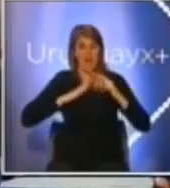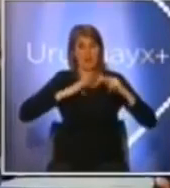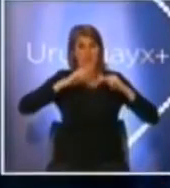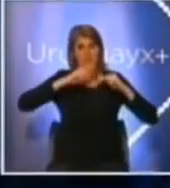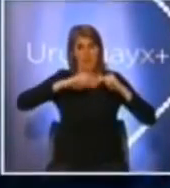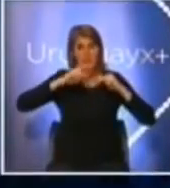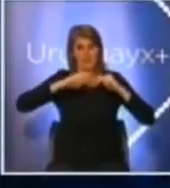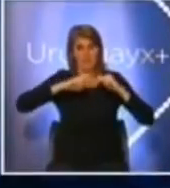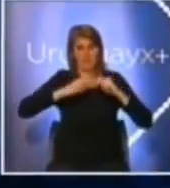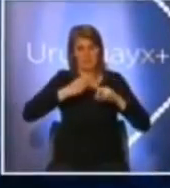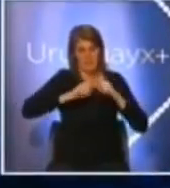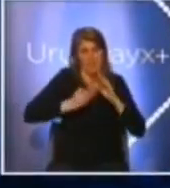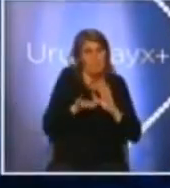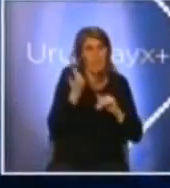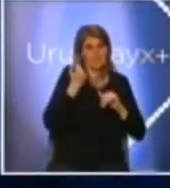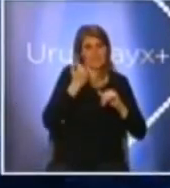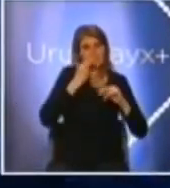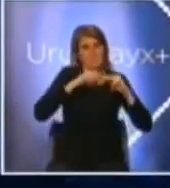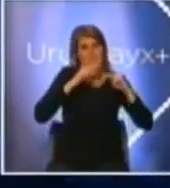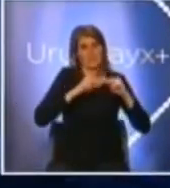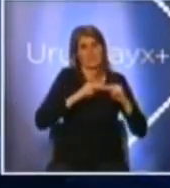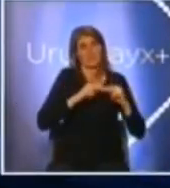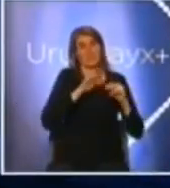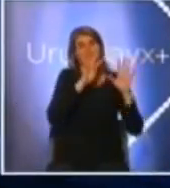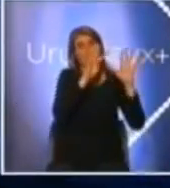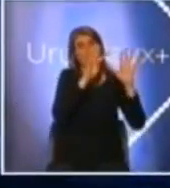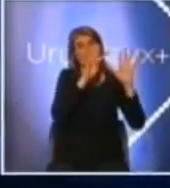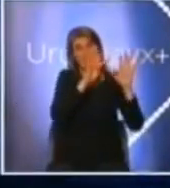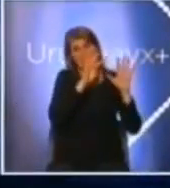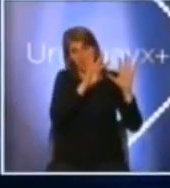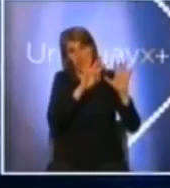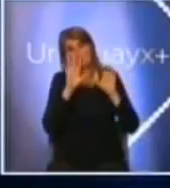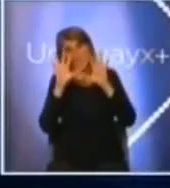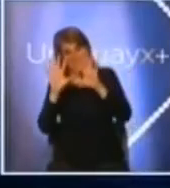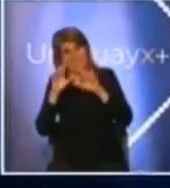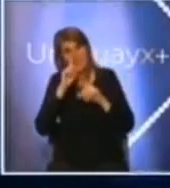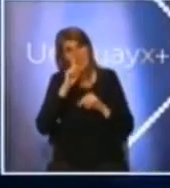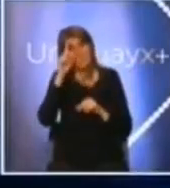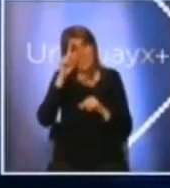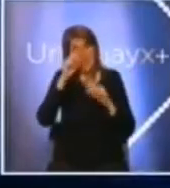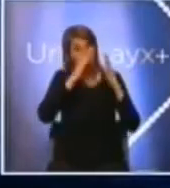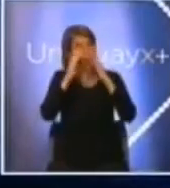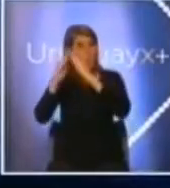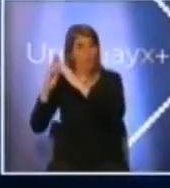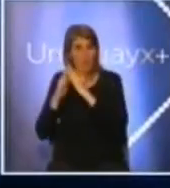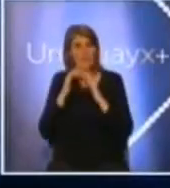Internet. Hay 910.000 hogares cableados en fibra óptica, de los cuales